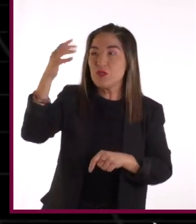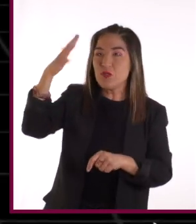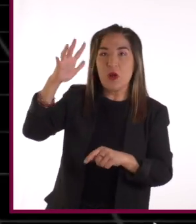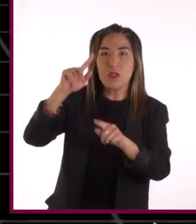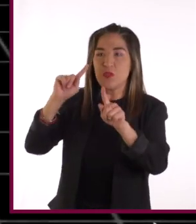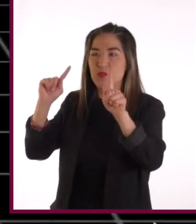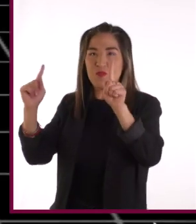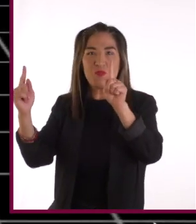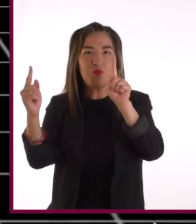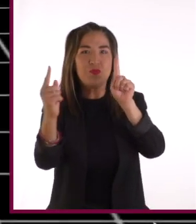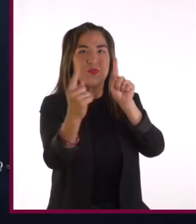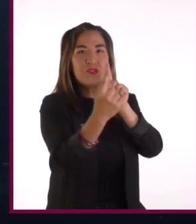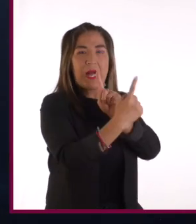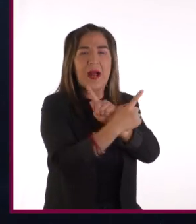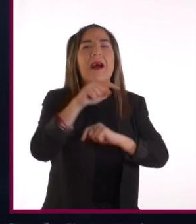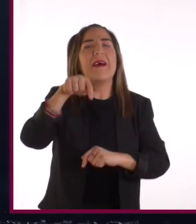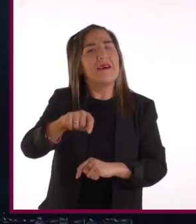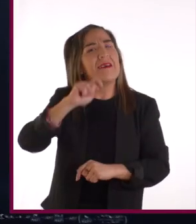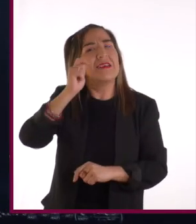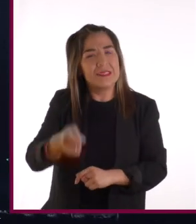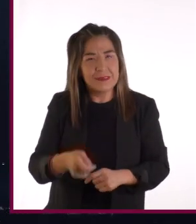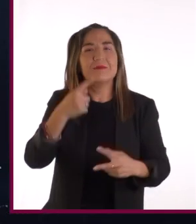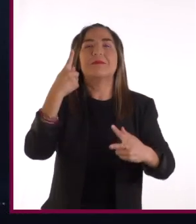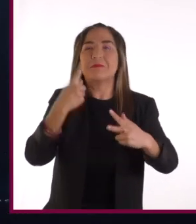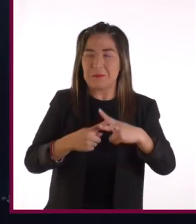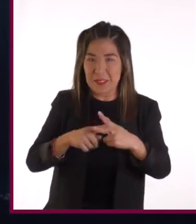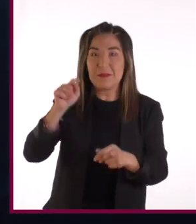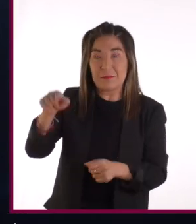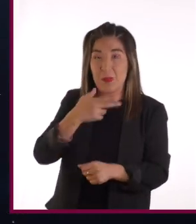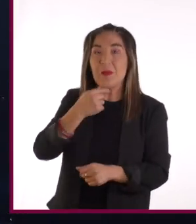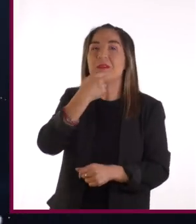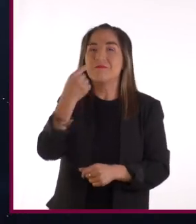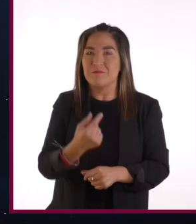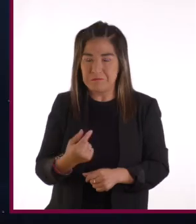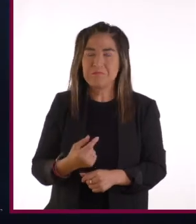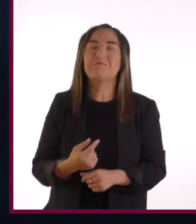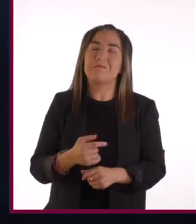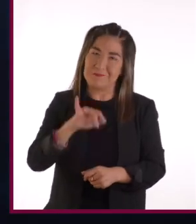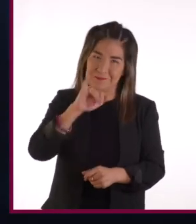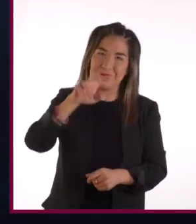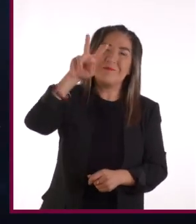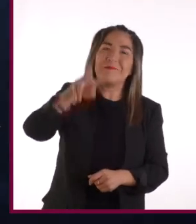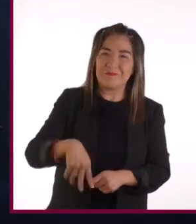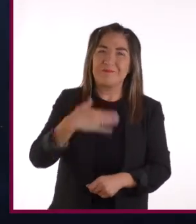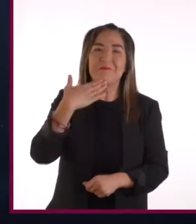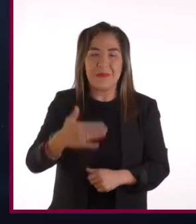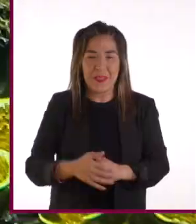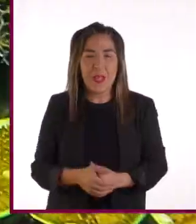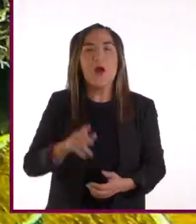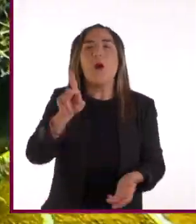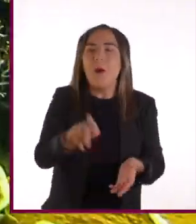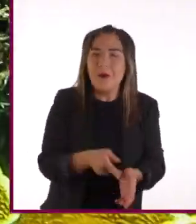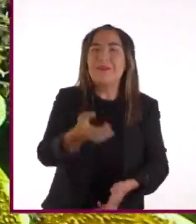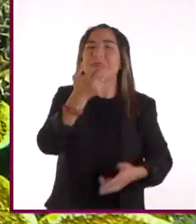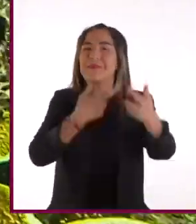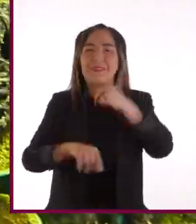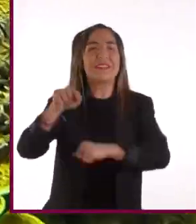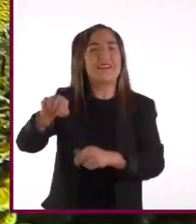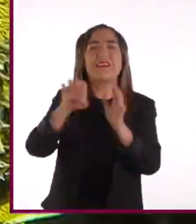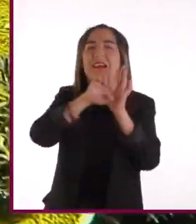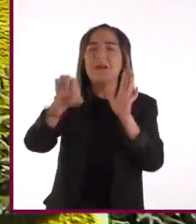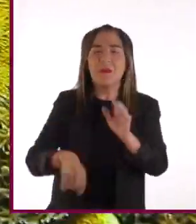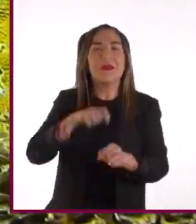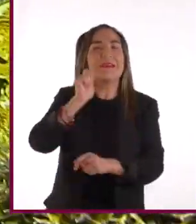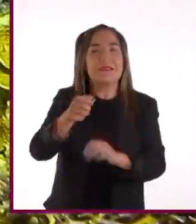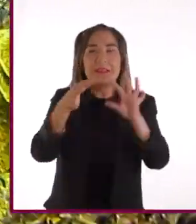de la presencia del Sol, lo que permitió corroborar que las matemáticas de Einstein eran certeras. De nueva cuenta,